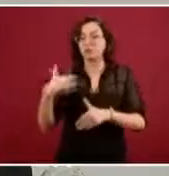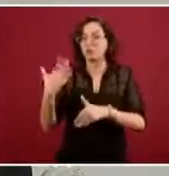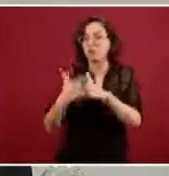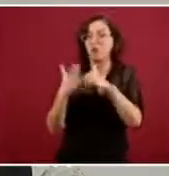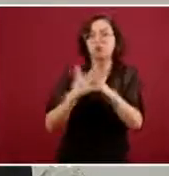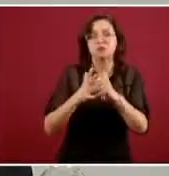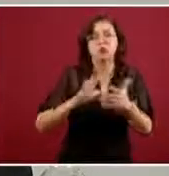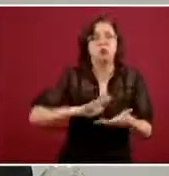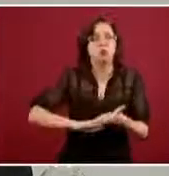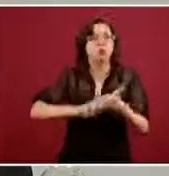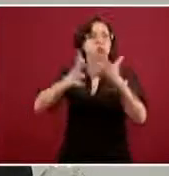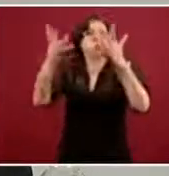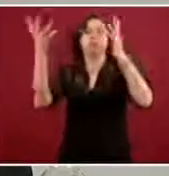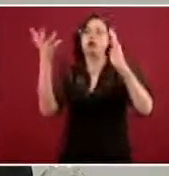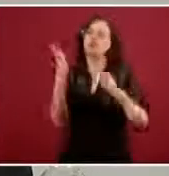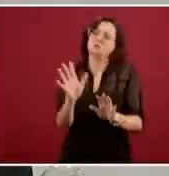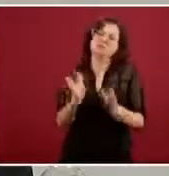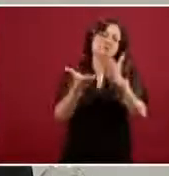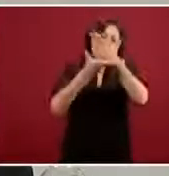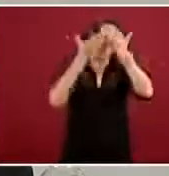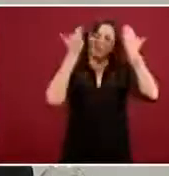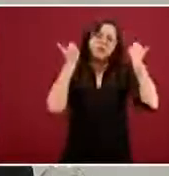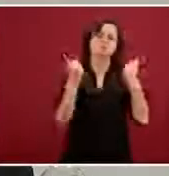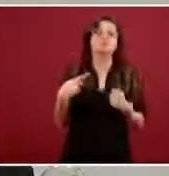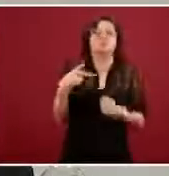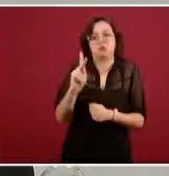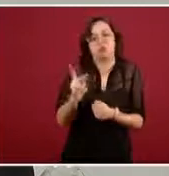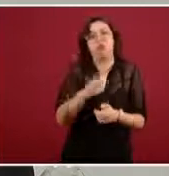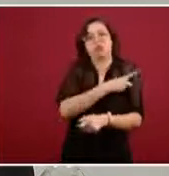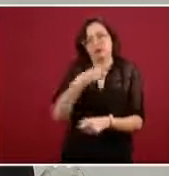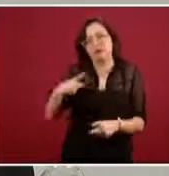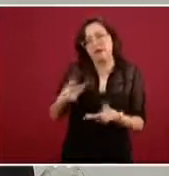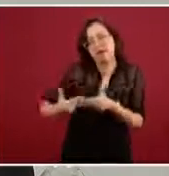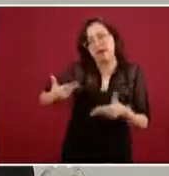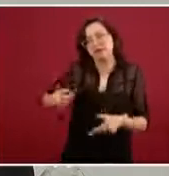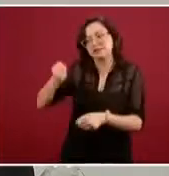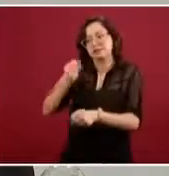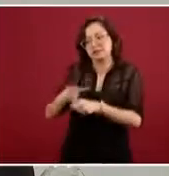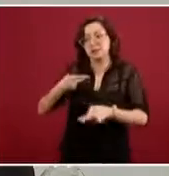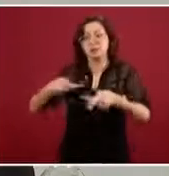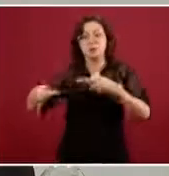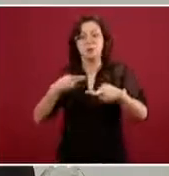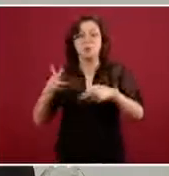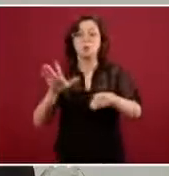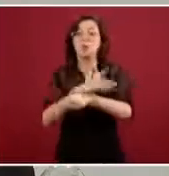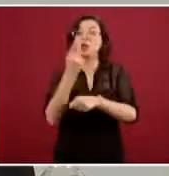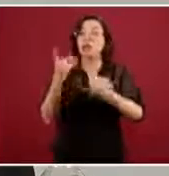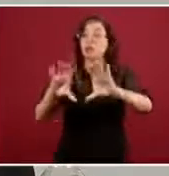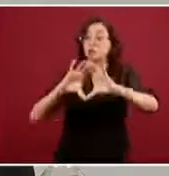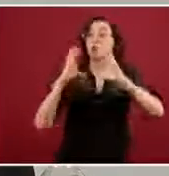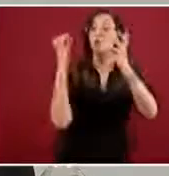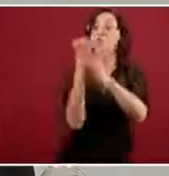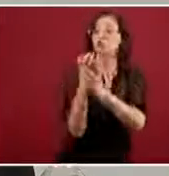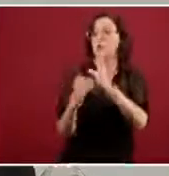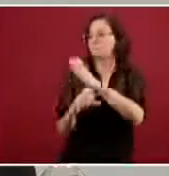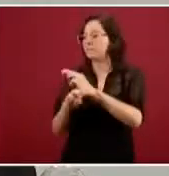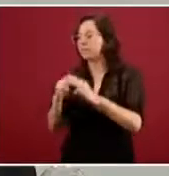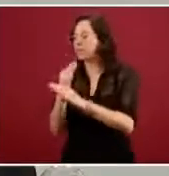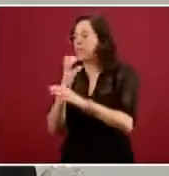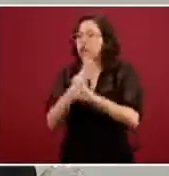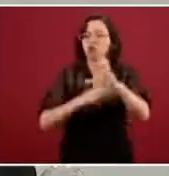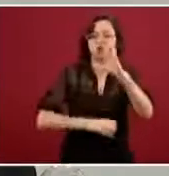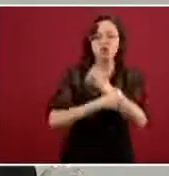hay que prepararnos para una catástrofe. O sea que los recursos son limitados en todo el mundo y lo